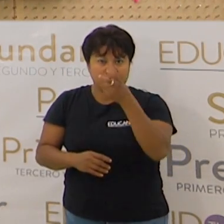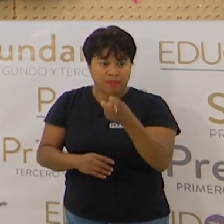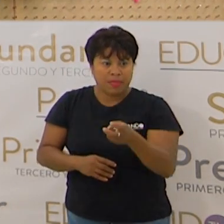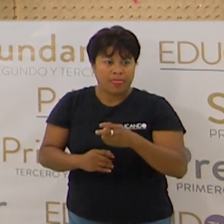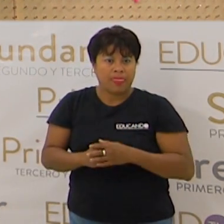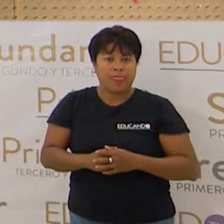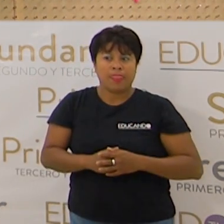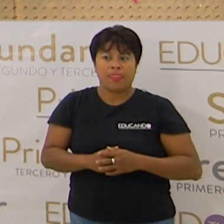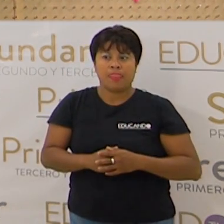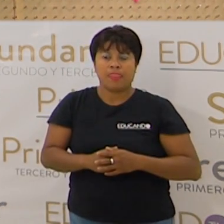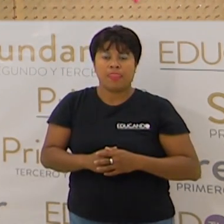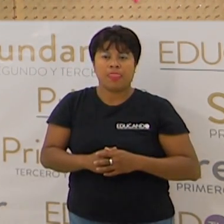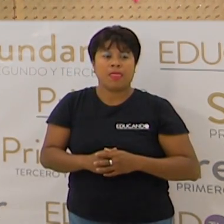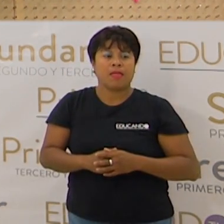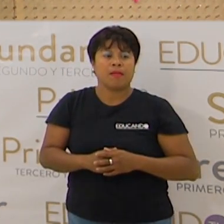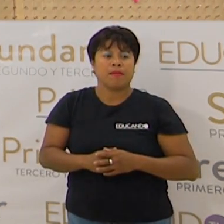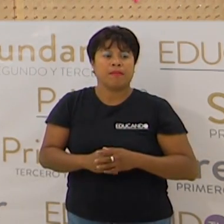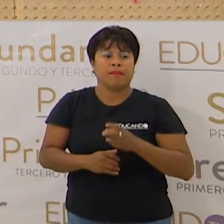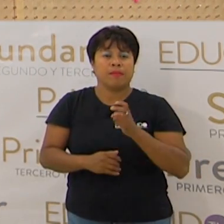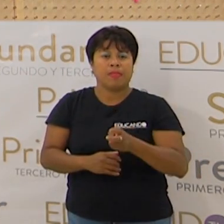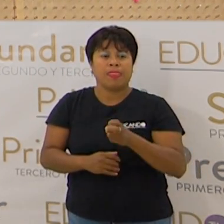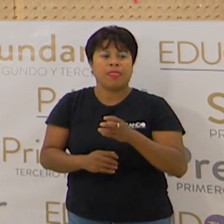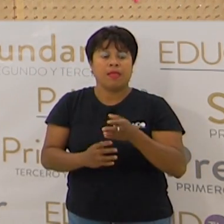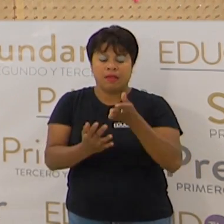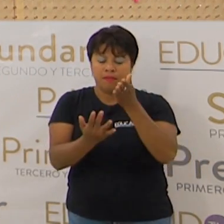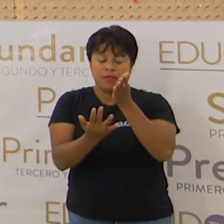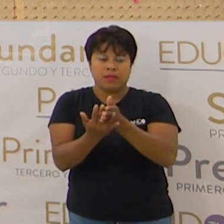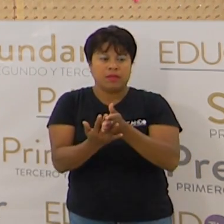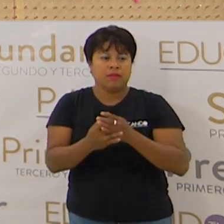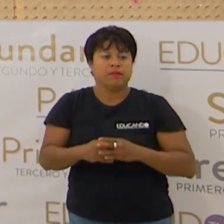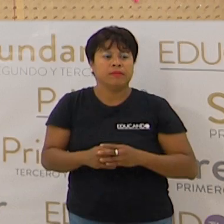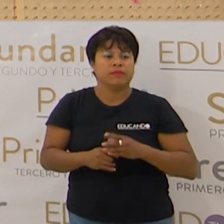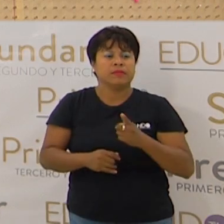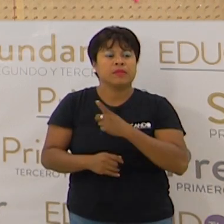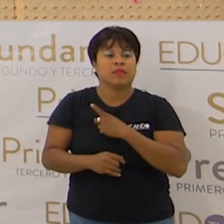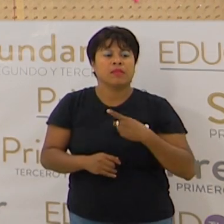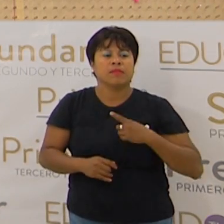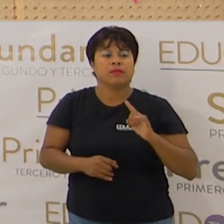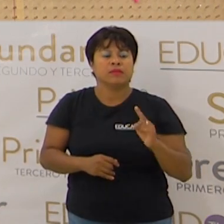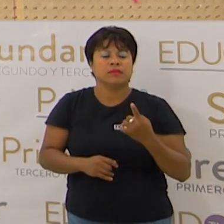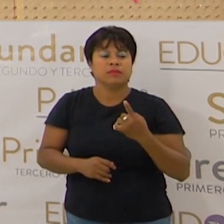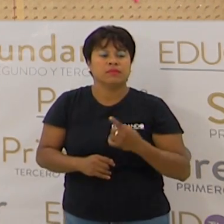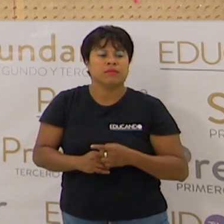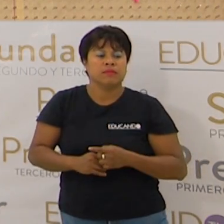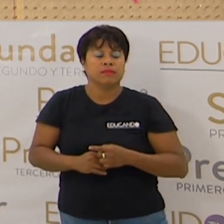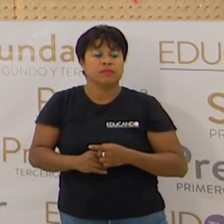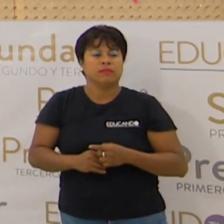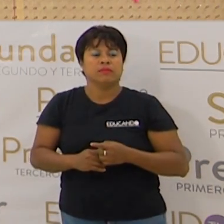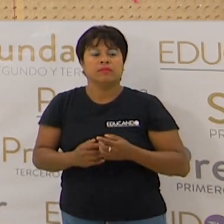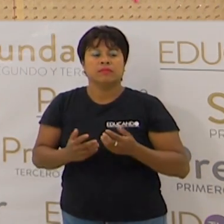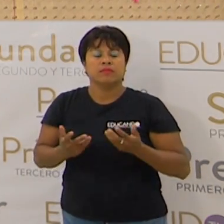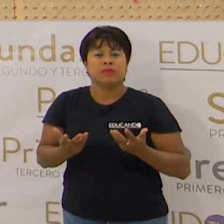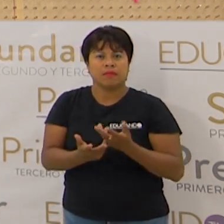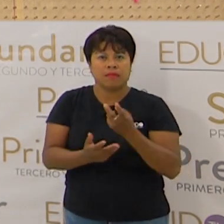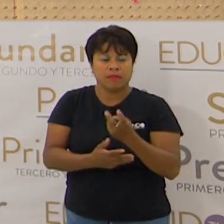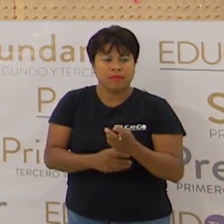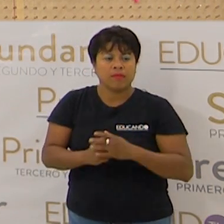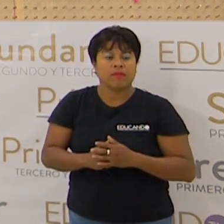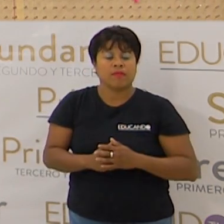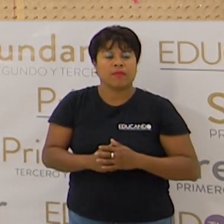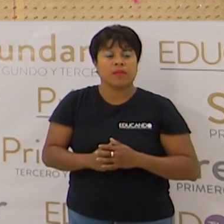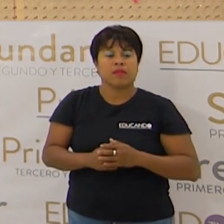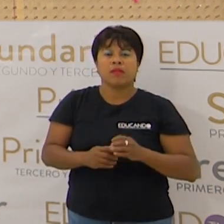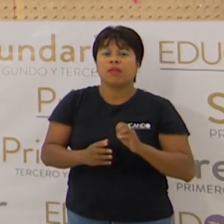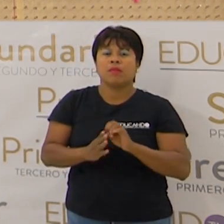este divide a esta mitad y a esta mitad y deberían de ser exactamente iguales.